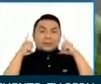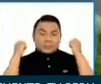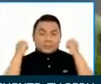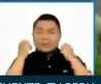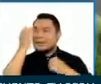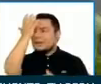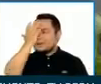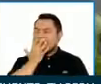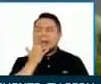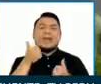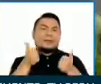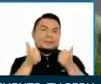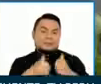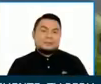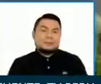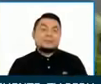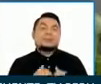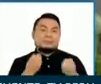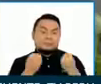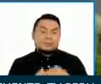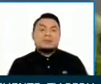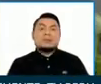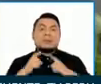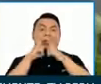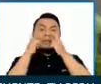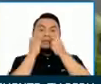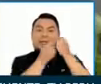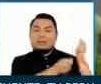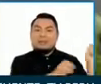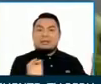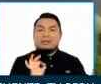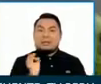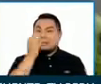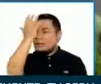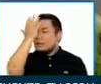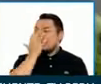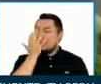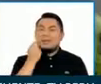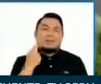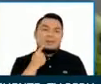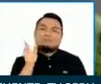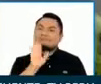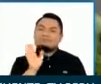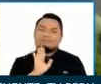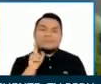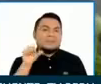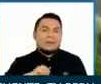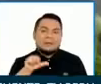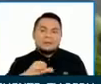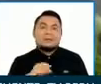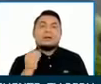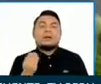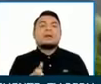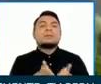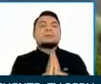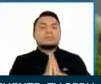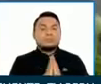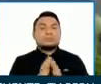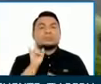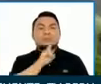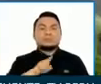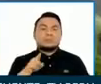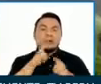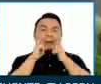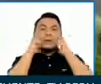mascarilla. Solamente el protector facial sin mascarilla no es recomendable y no estamos pidiendo, por favor, que